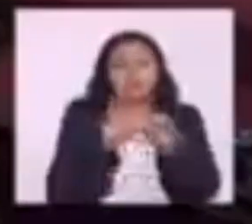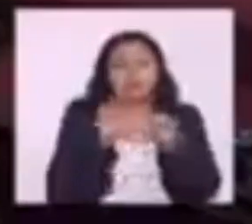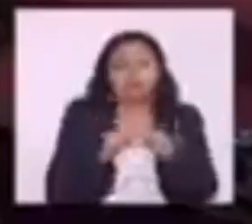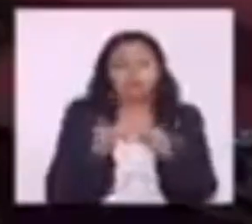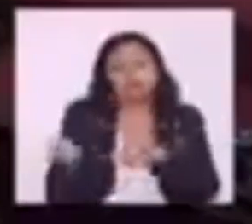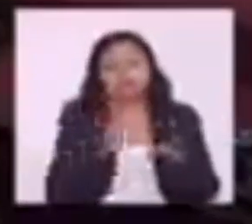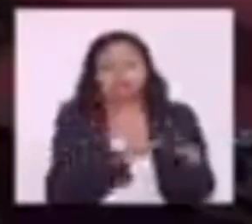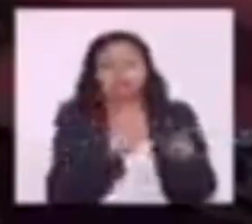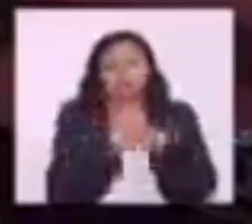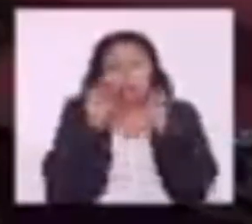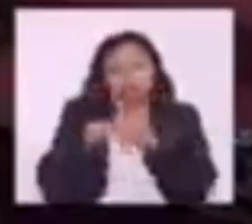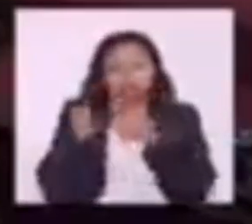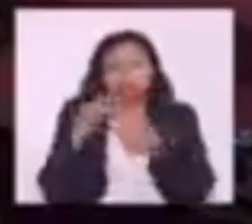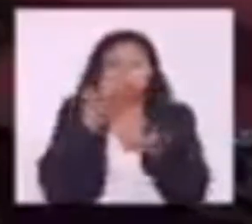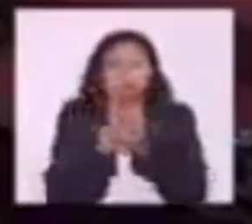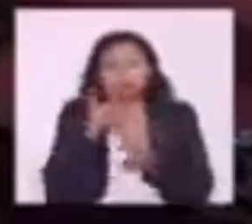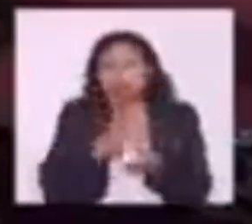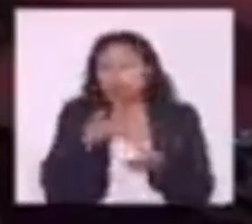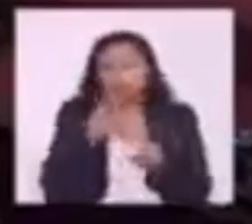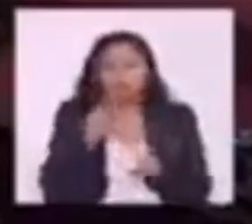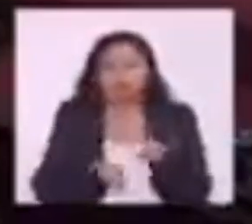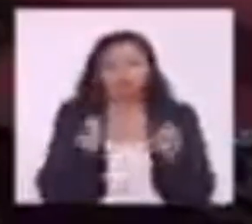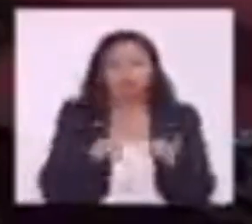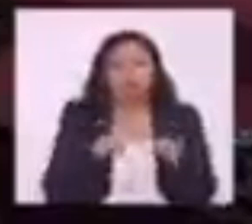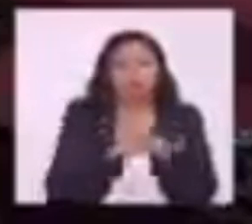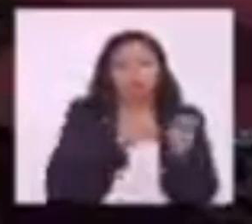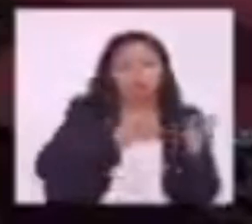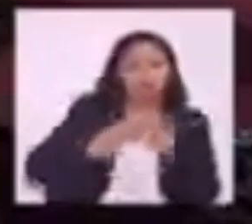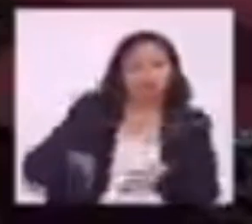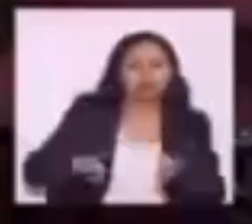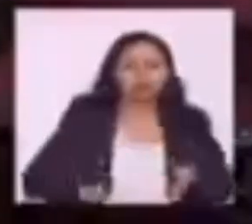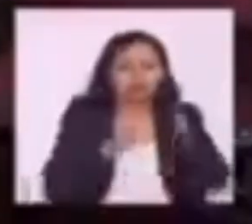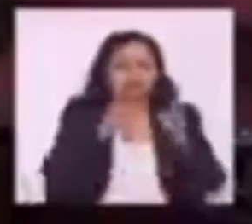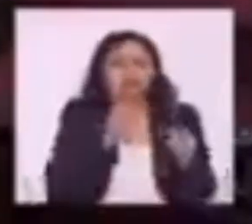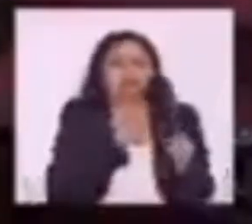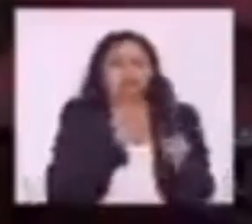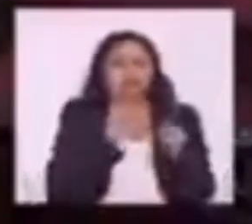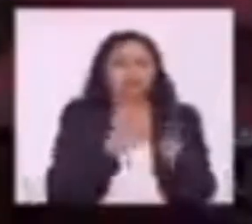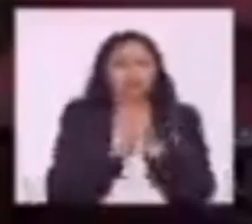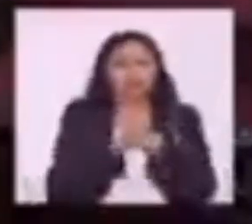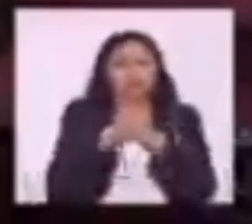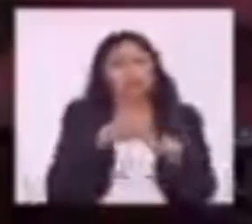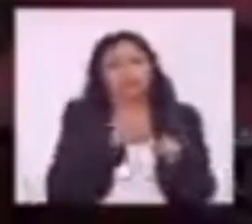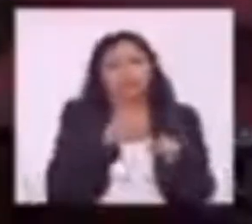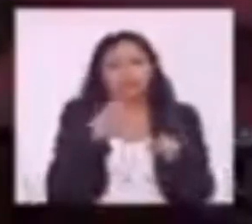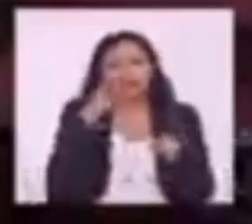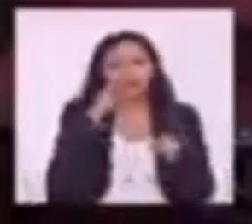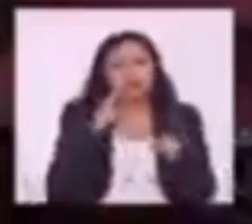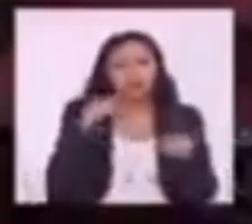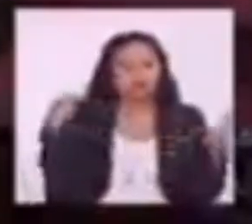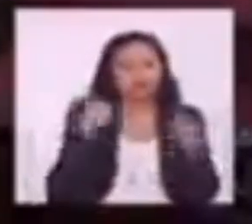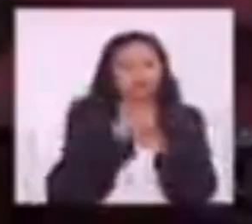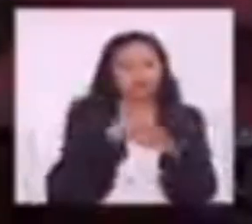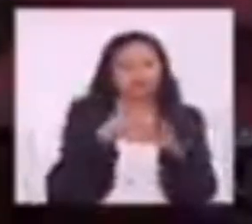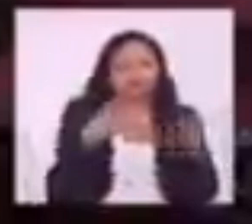opción de que la gente pague peaje o no. Pero abandonaron las rutas a propósito, hoy con el pretexto de que miren los accidentes